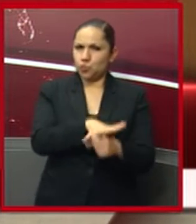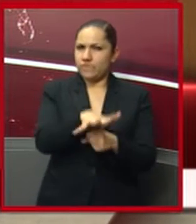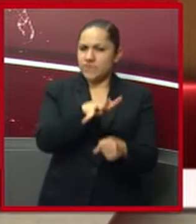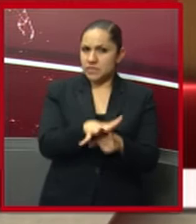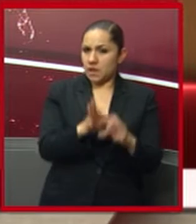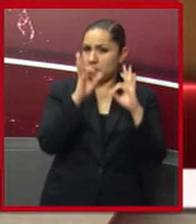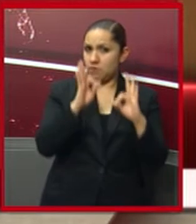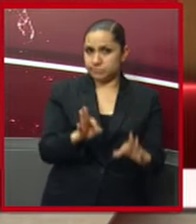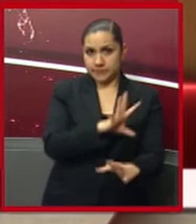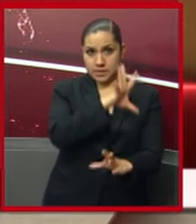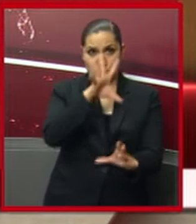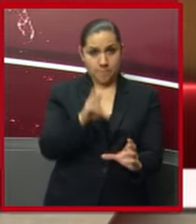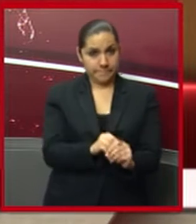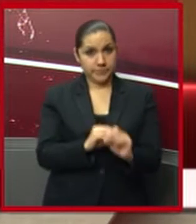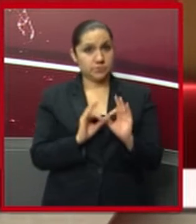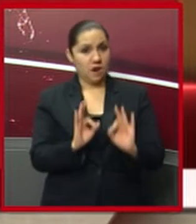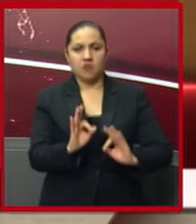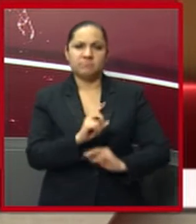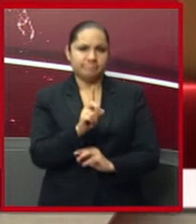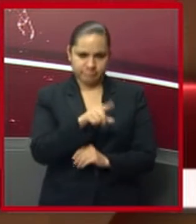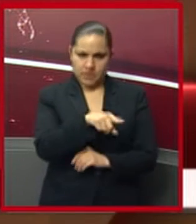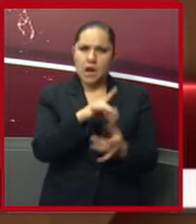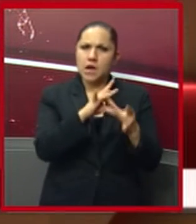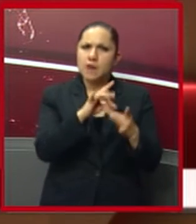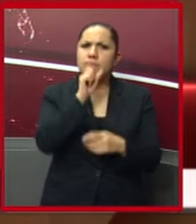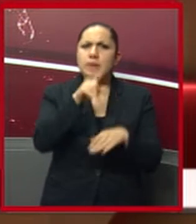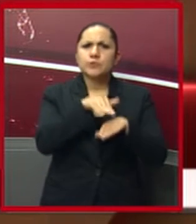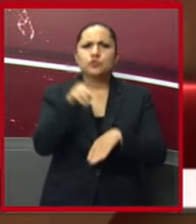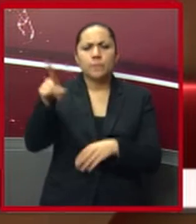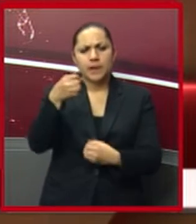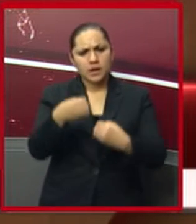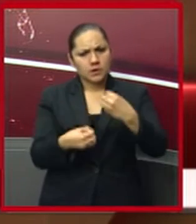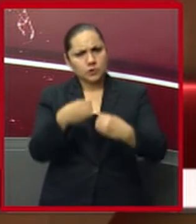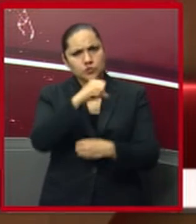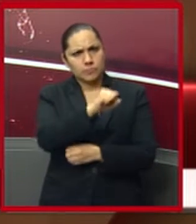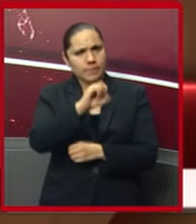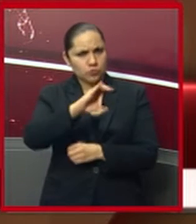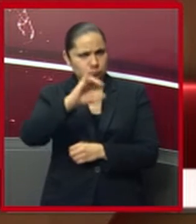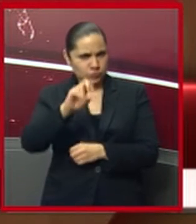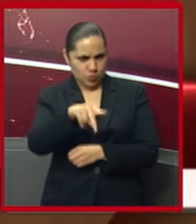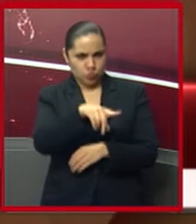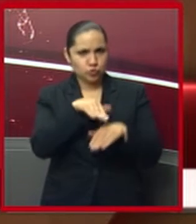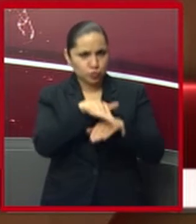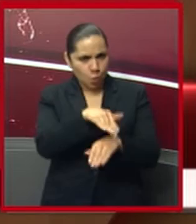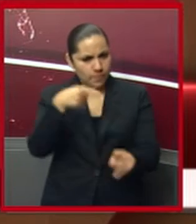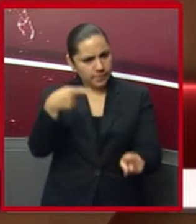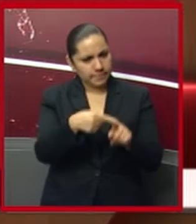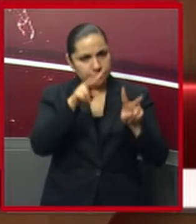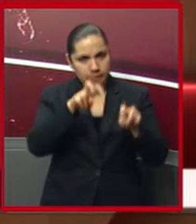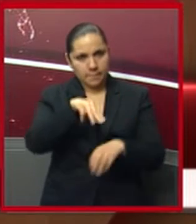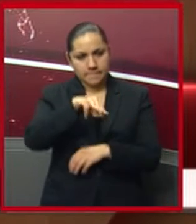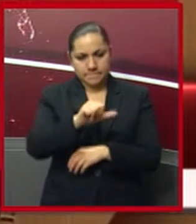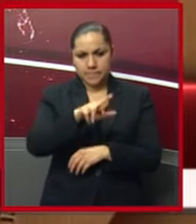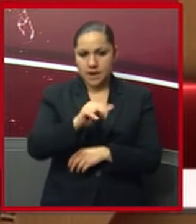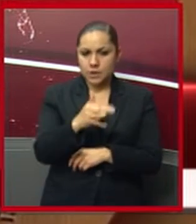marihuana e hicieron alusión a las resoluciones de la Suprema Corte de Justicia en esta materia.